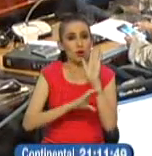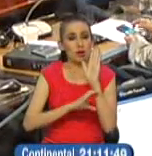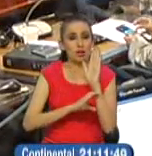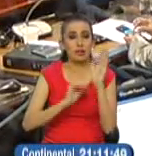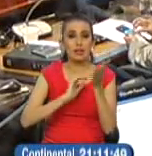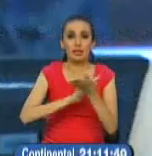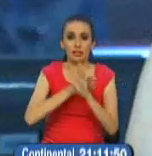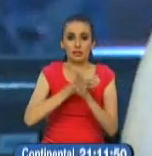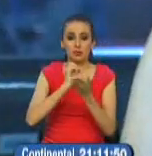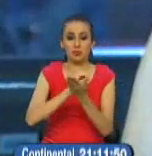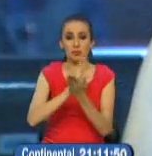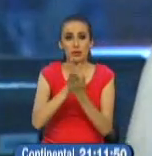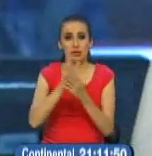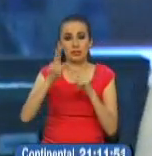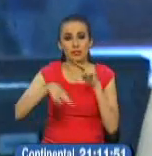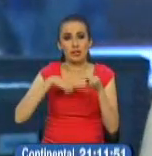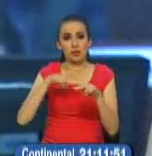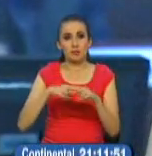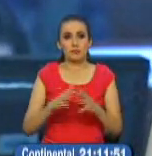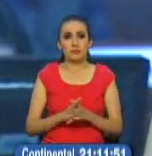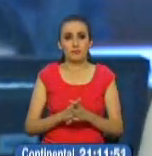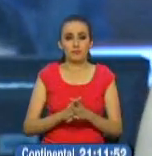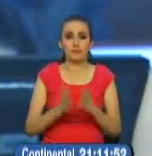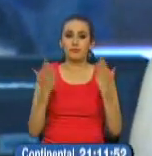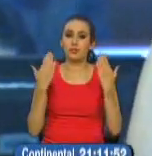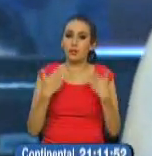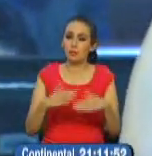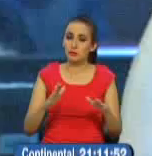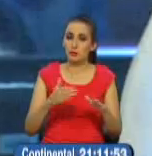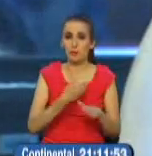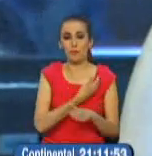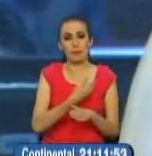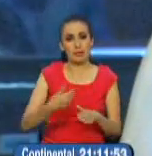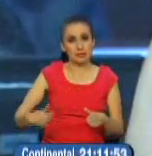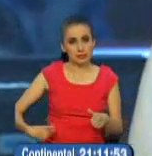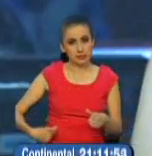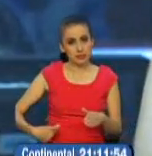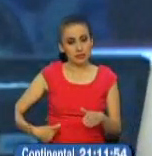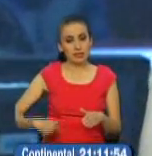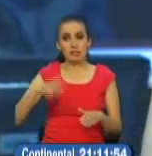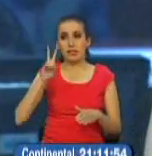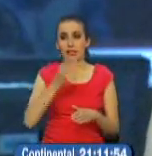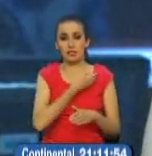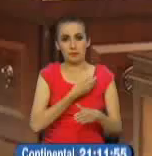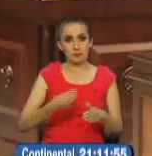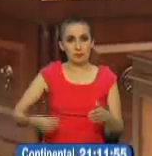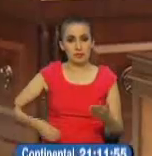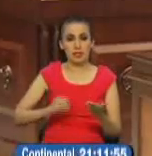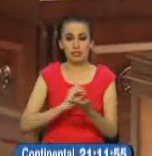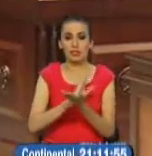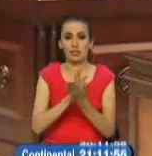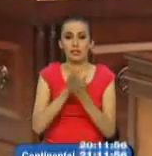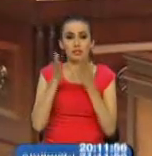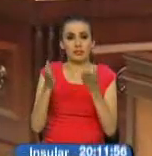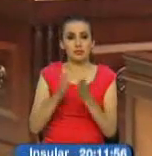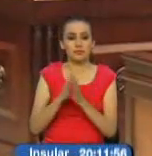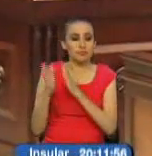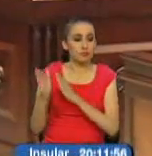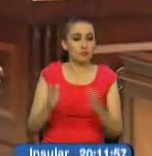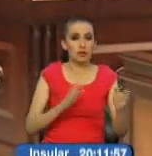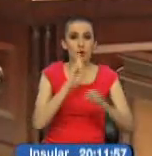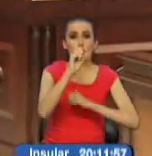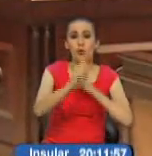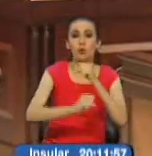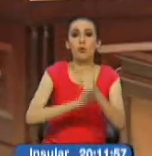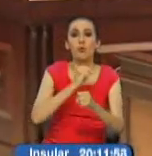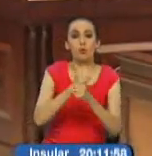Pleno de la Asamblea. Como son presidente, vicepresidente y asambleístas, cabe recordar que el plazo de un año para que